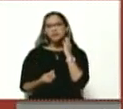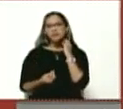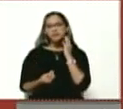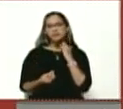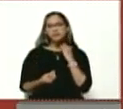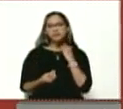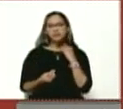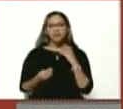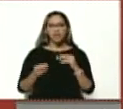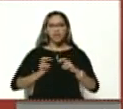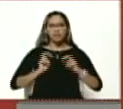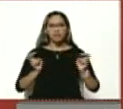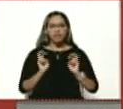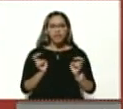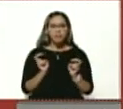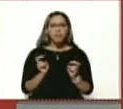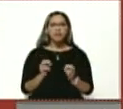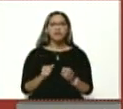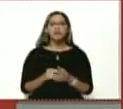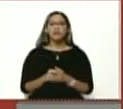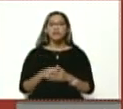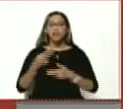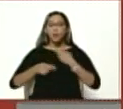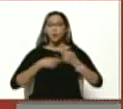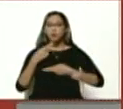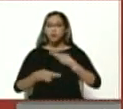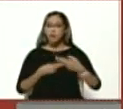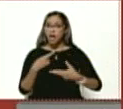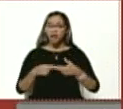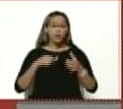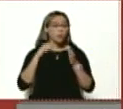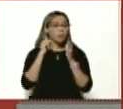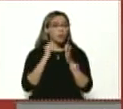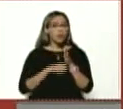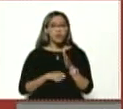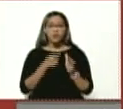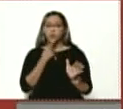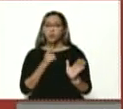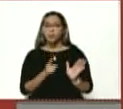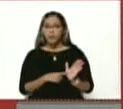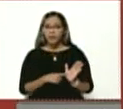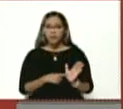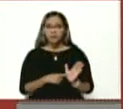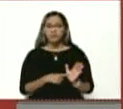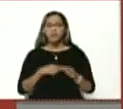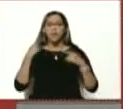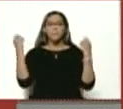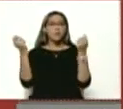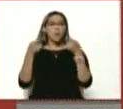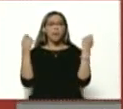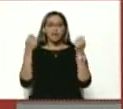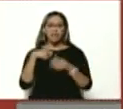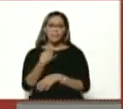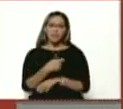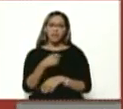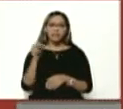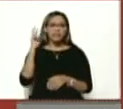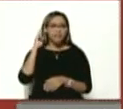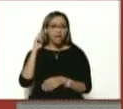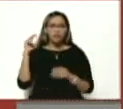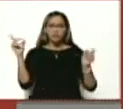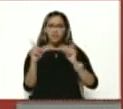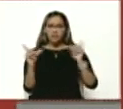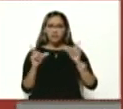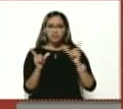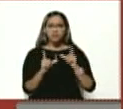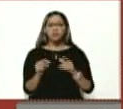términos revolucionarios, compañeros y compañeras. Prohibición absoluta de propaganda pagada en radio, en